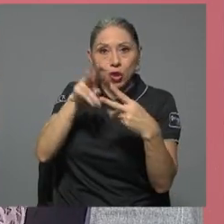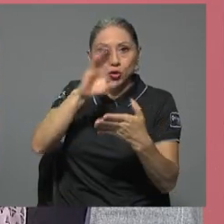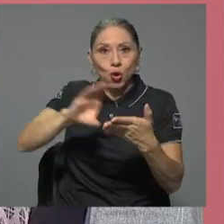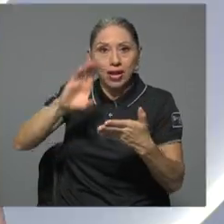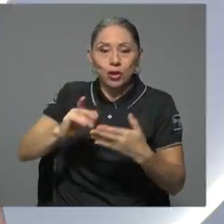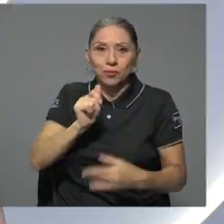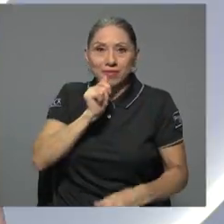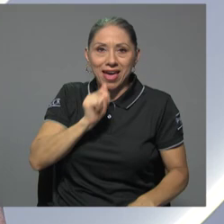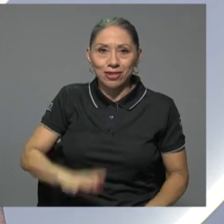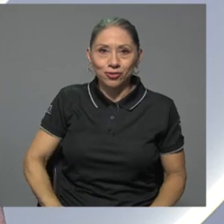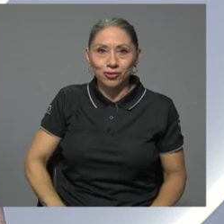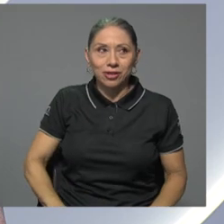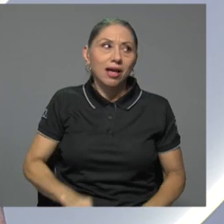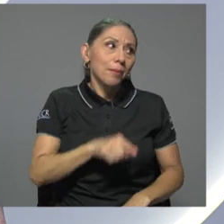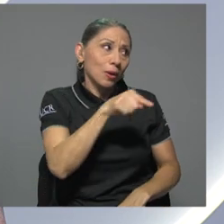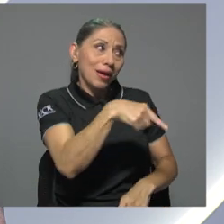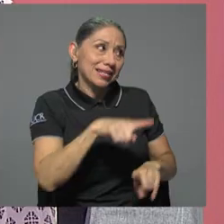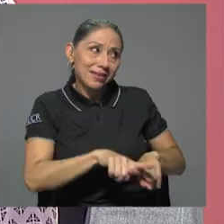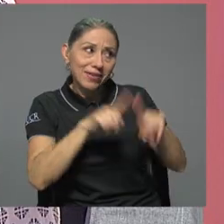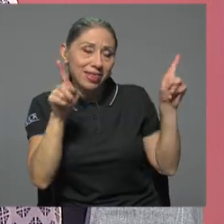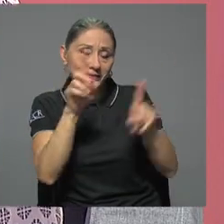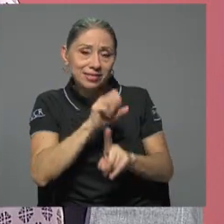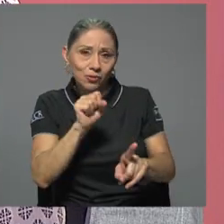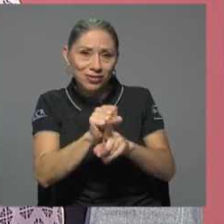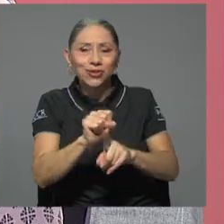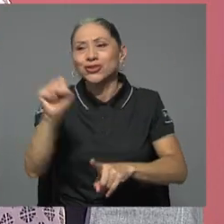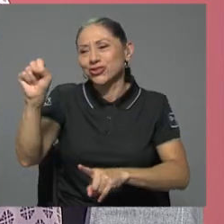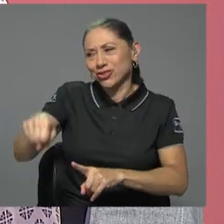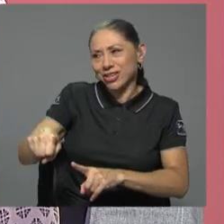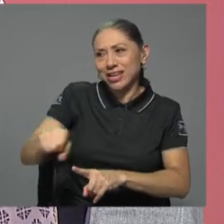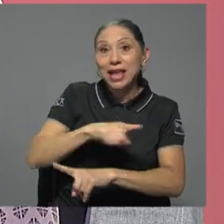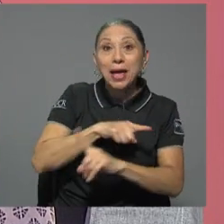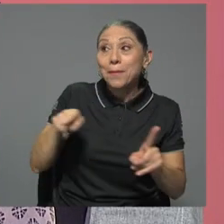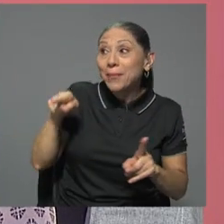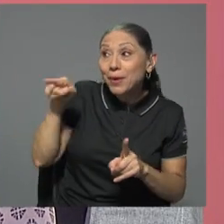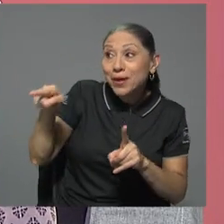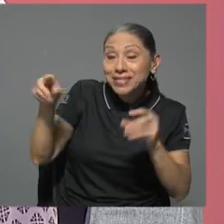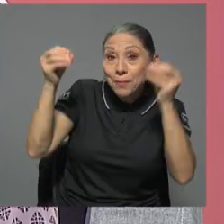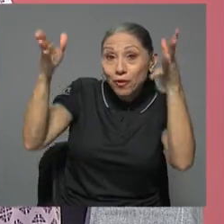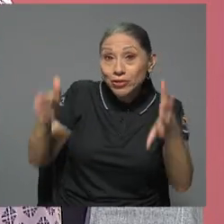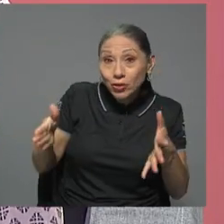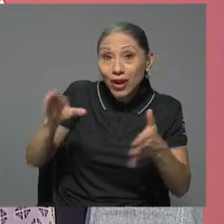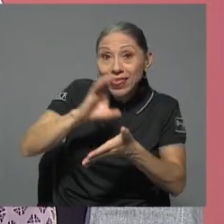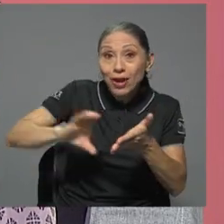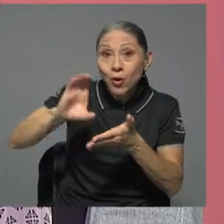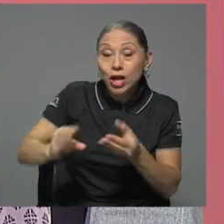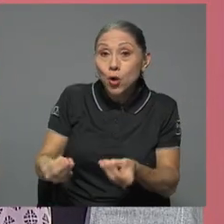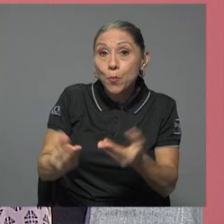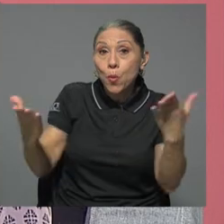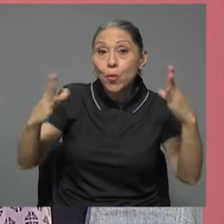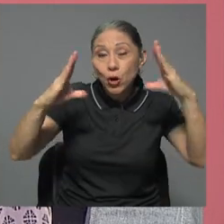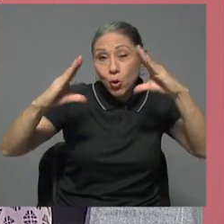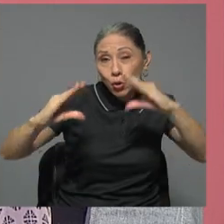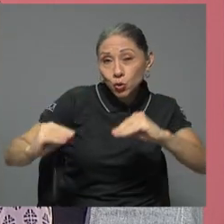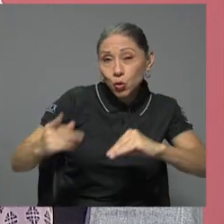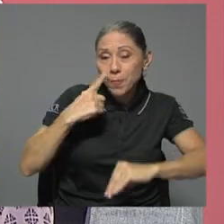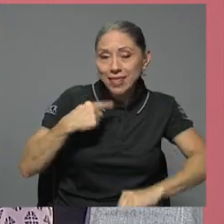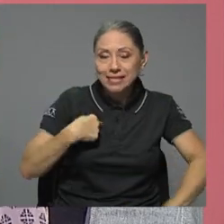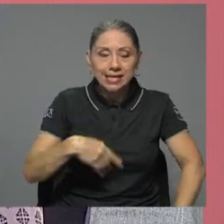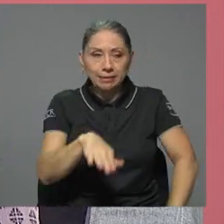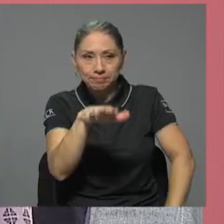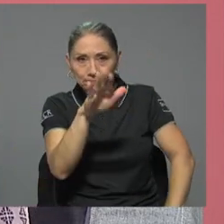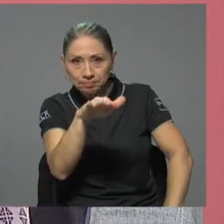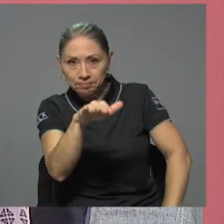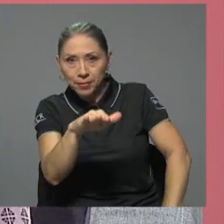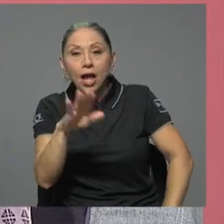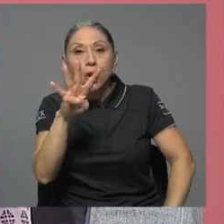realidad es diferente totalmente pero esta profesora que si esta escuela de colegio público nocturno además me decían mire pilar el